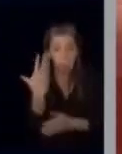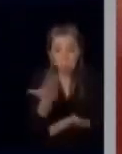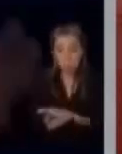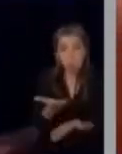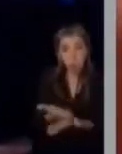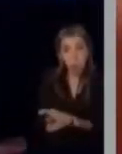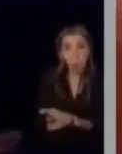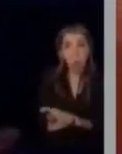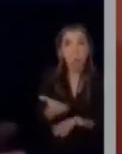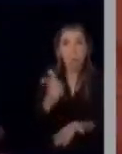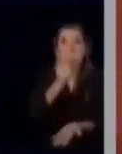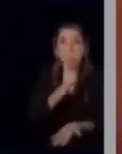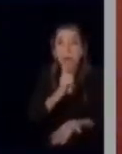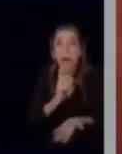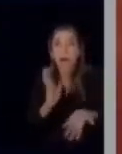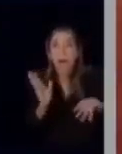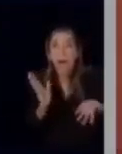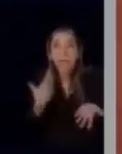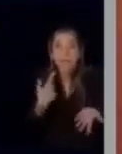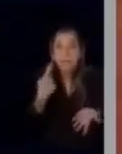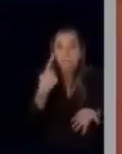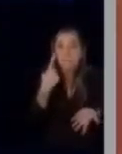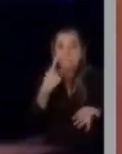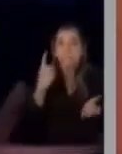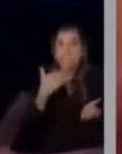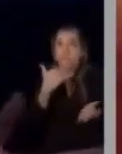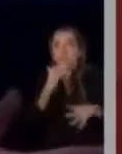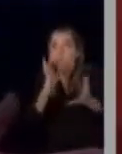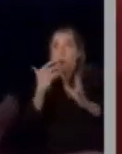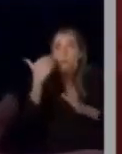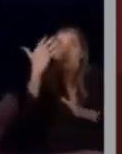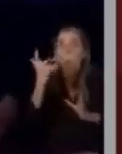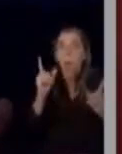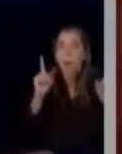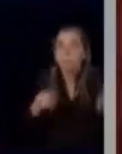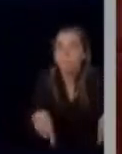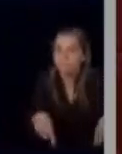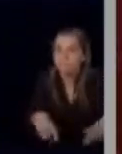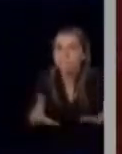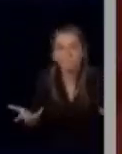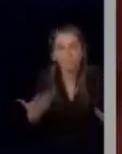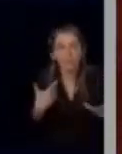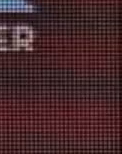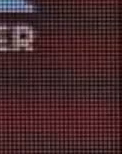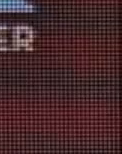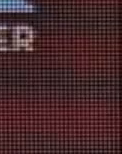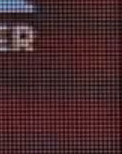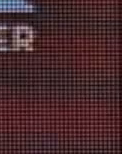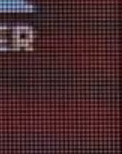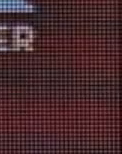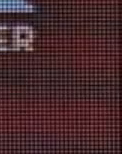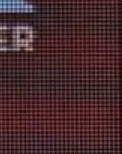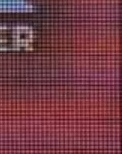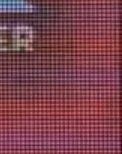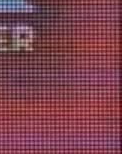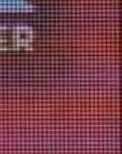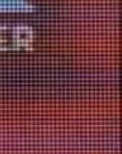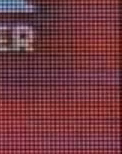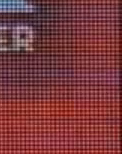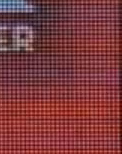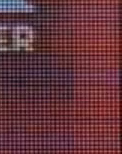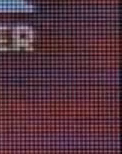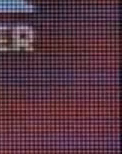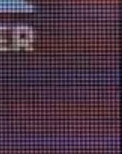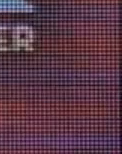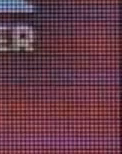trata de confrontar ideológicamente. En este Milei más dogmático de extrema derecha contra la extrema izquierda, en